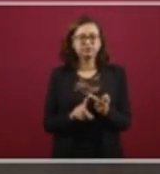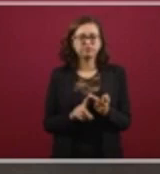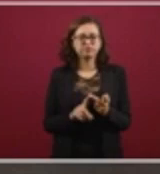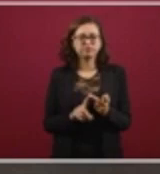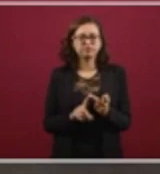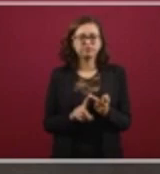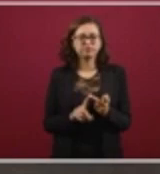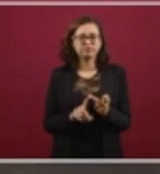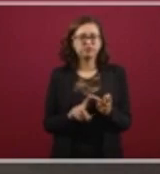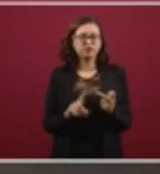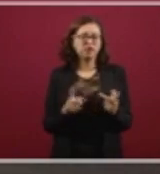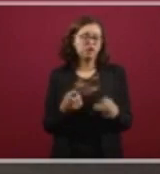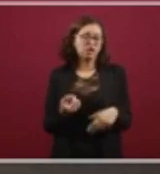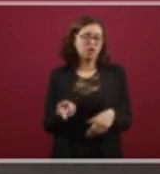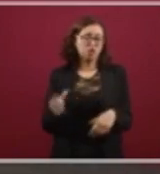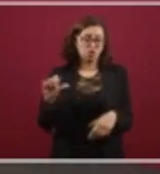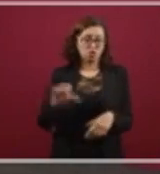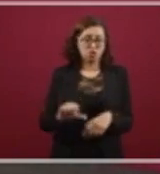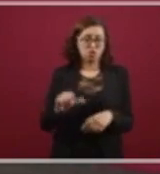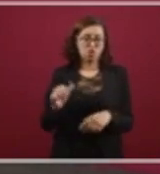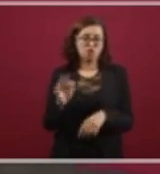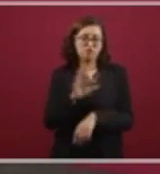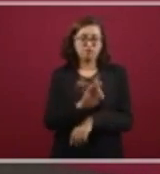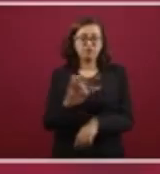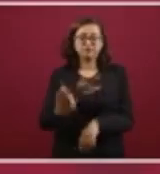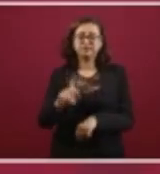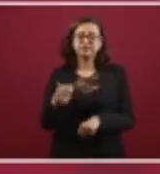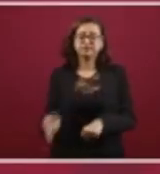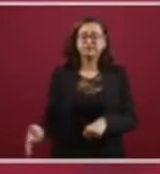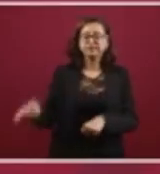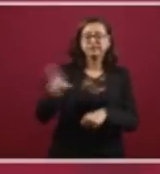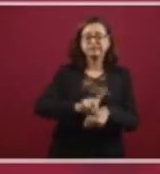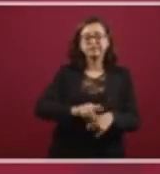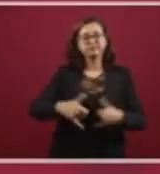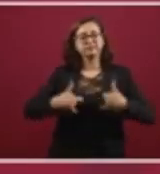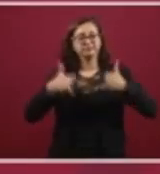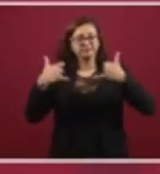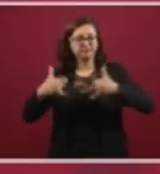la Juventud. El día de hoy se